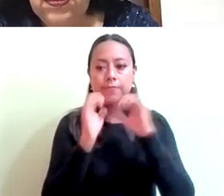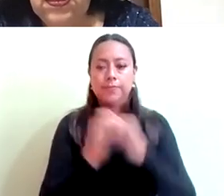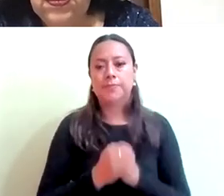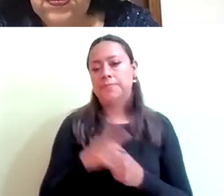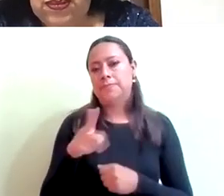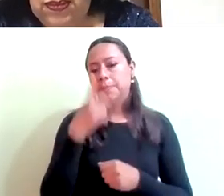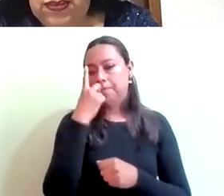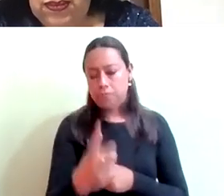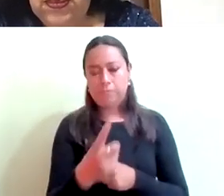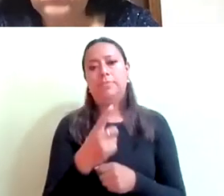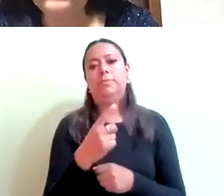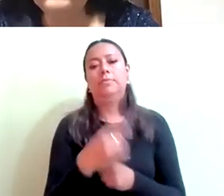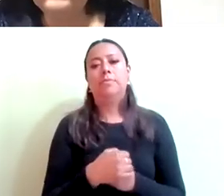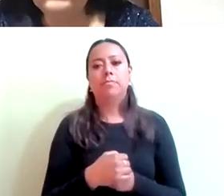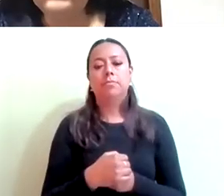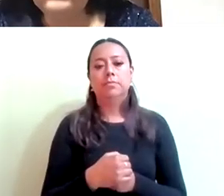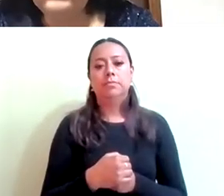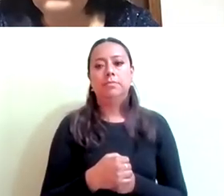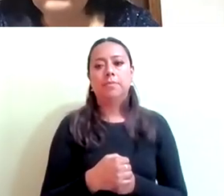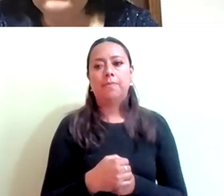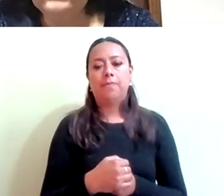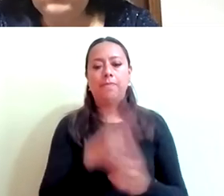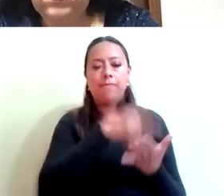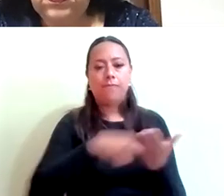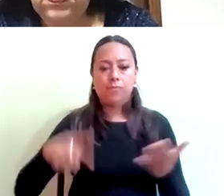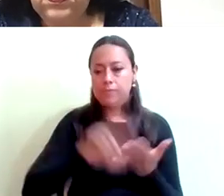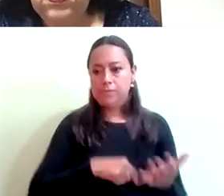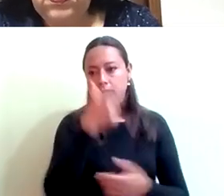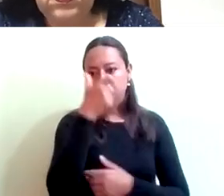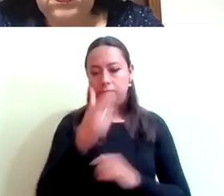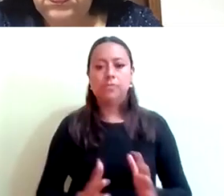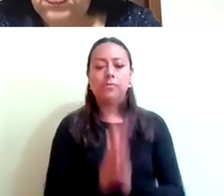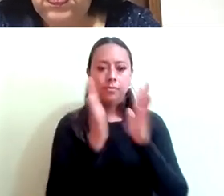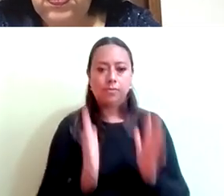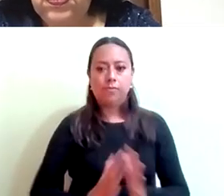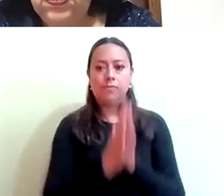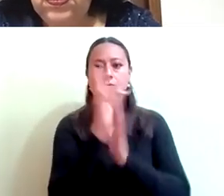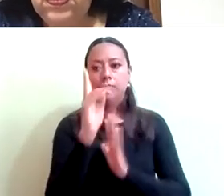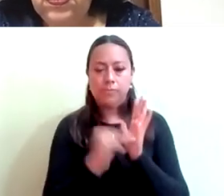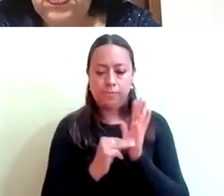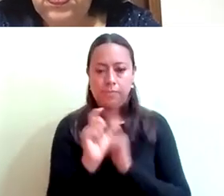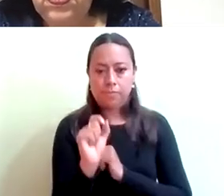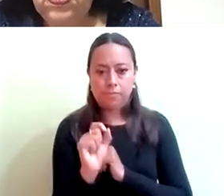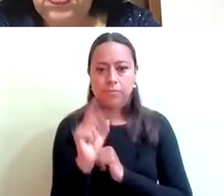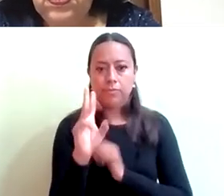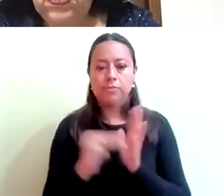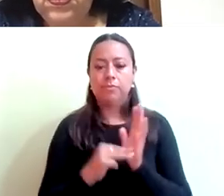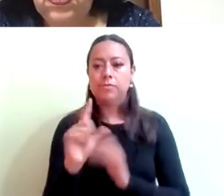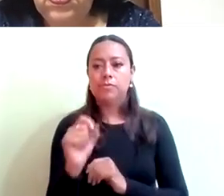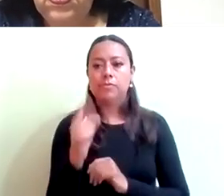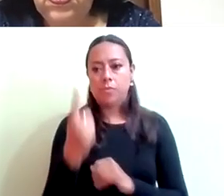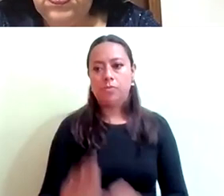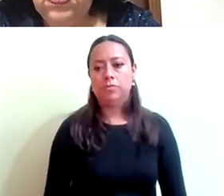grandes letras que se suspende el presupuesto participativo del 2020 y 2021.